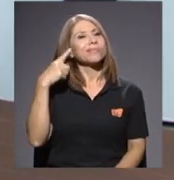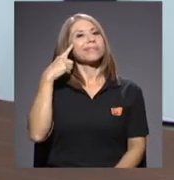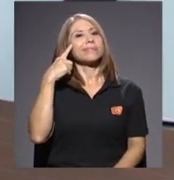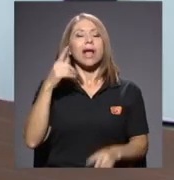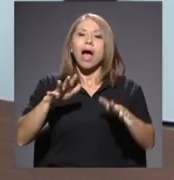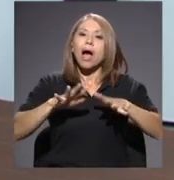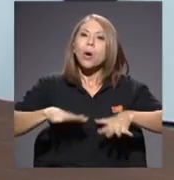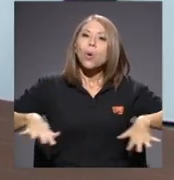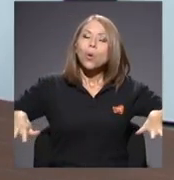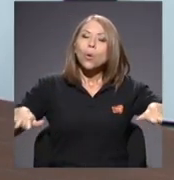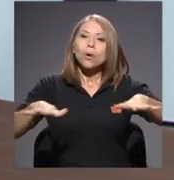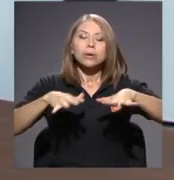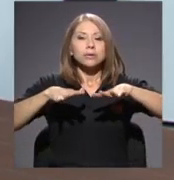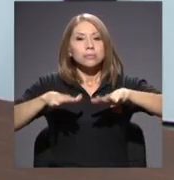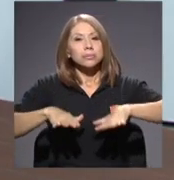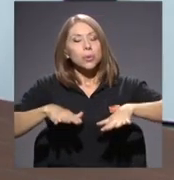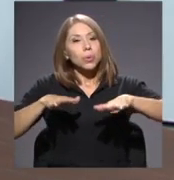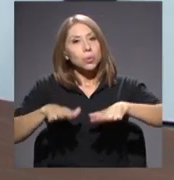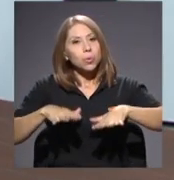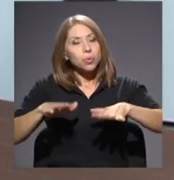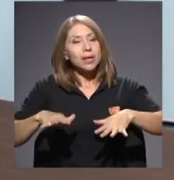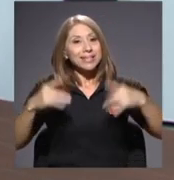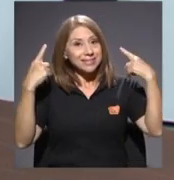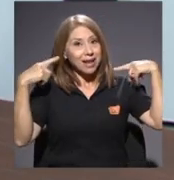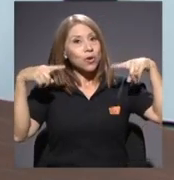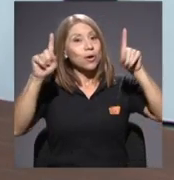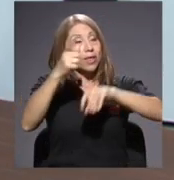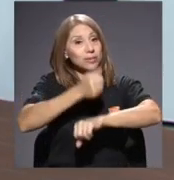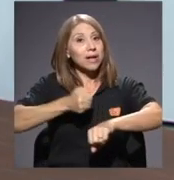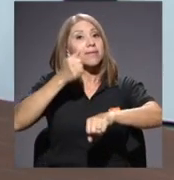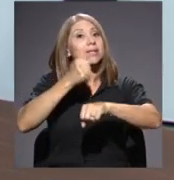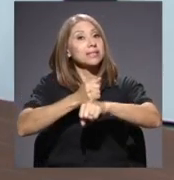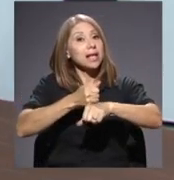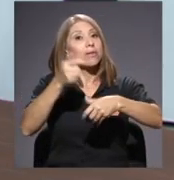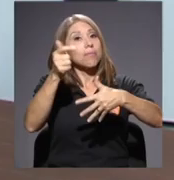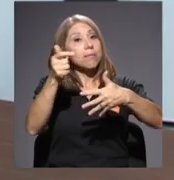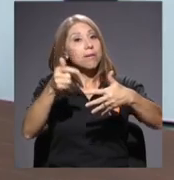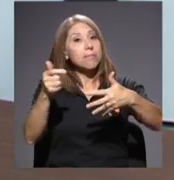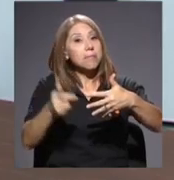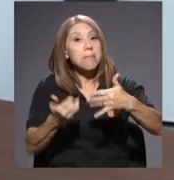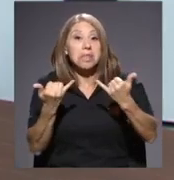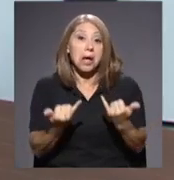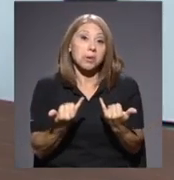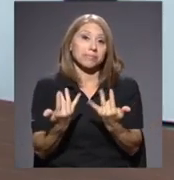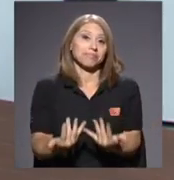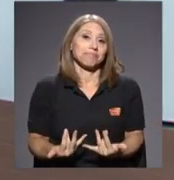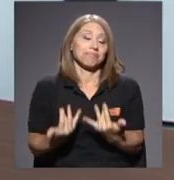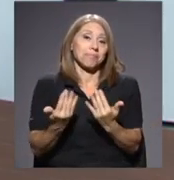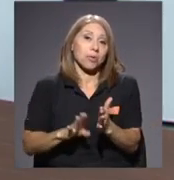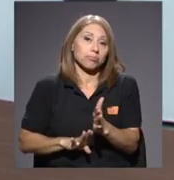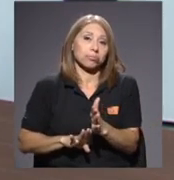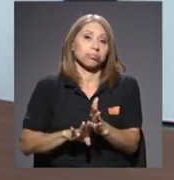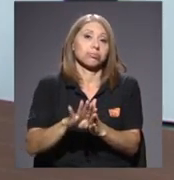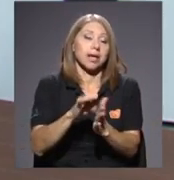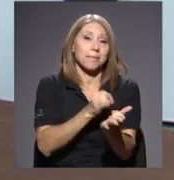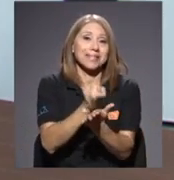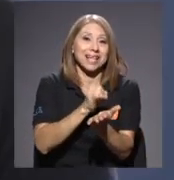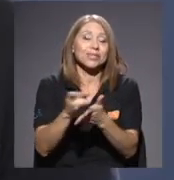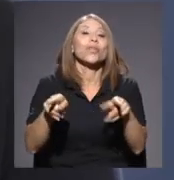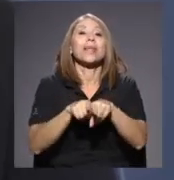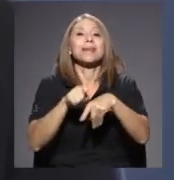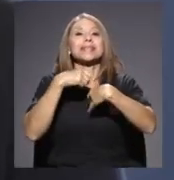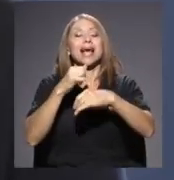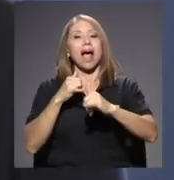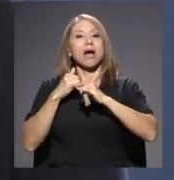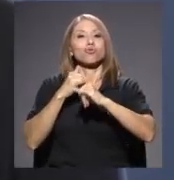más tranquilo, que se han logrado establecer los puntos que se querían establecer y ahora esperar que avance la investigación y que se presente la acusación. Recordemos